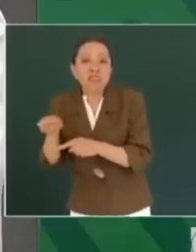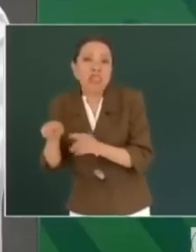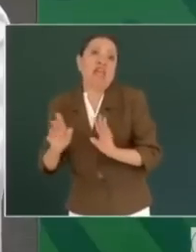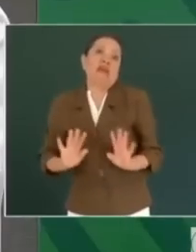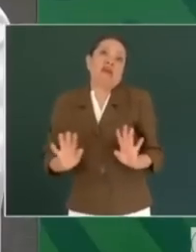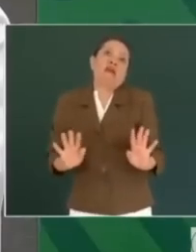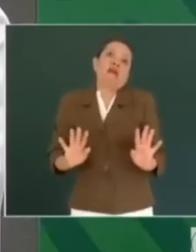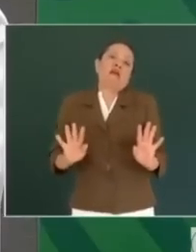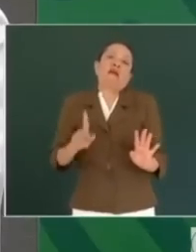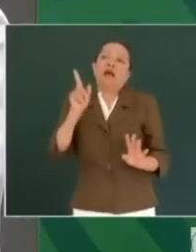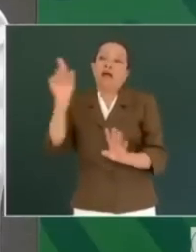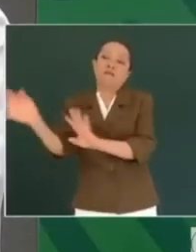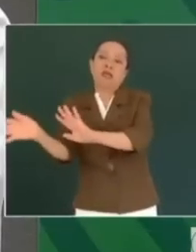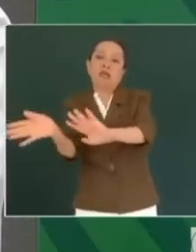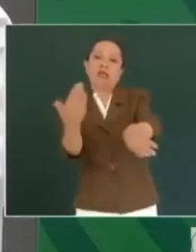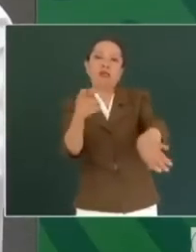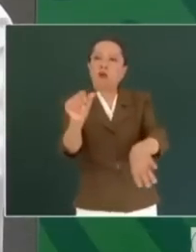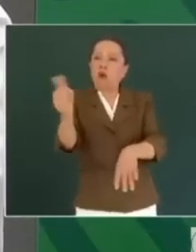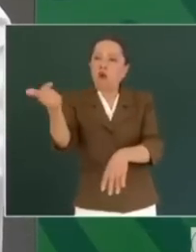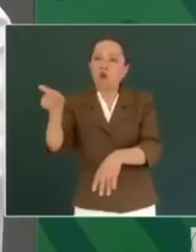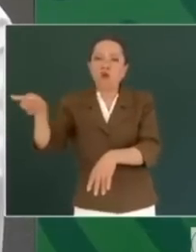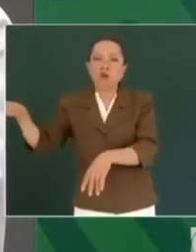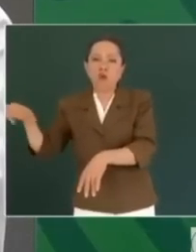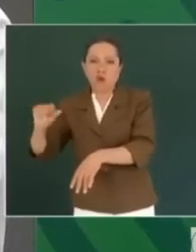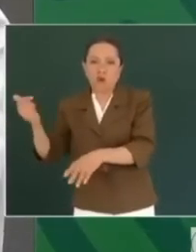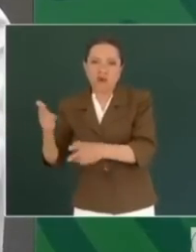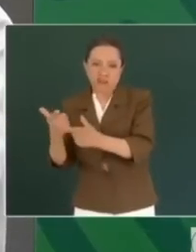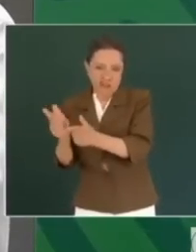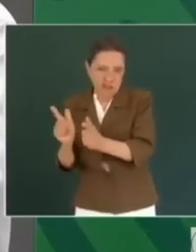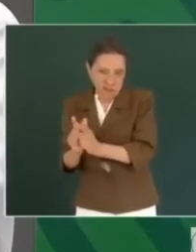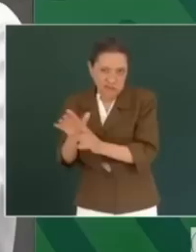No, otro del bloque conservador.